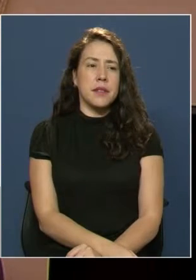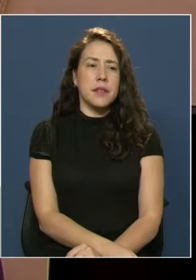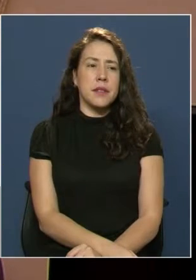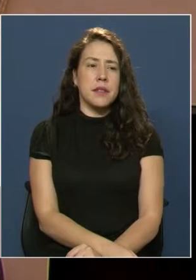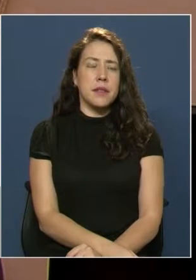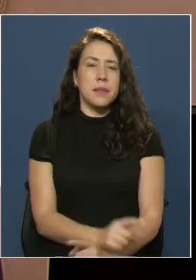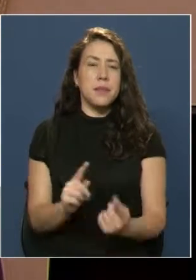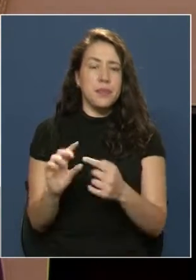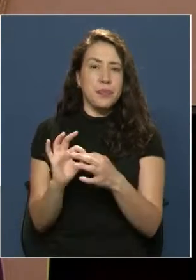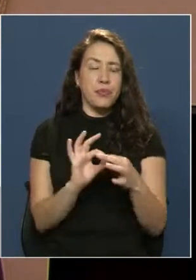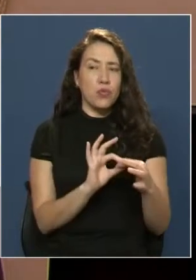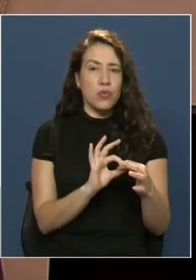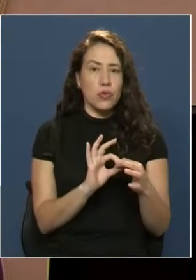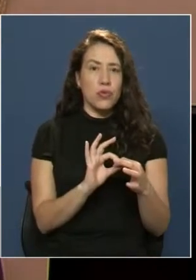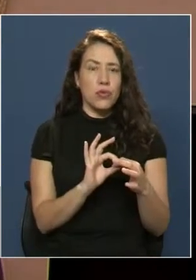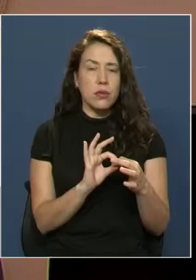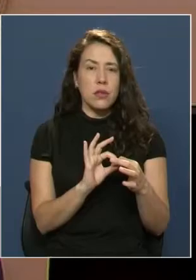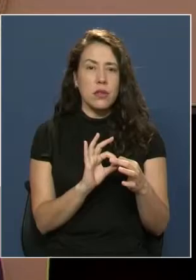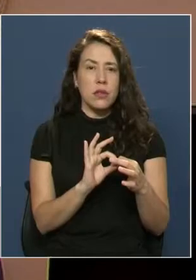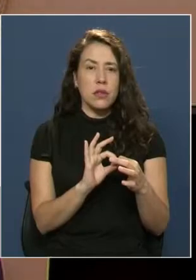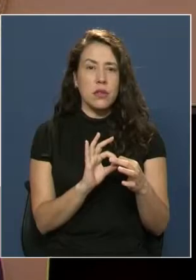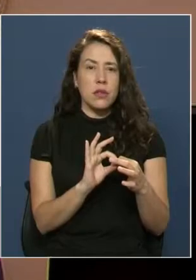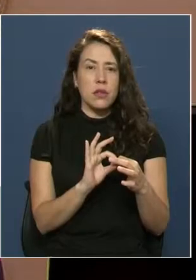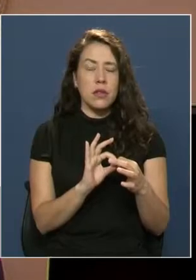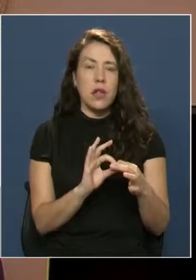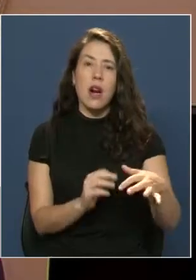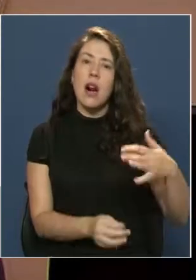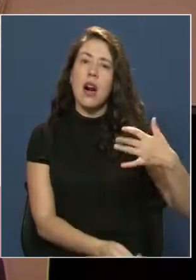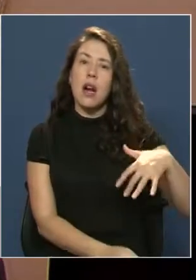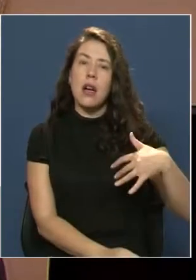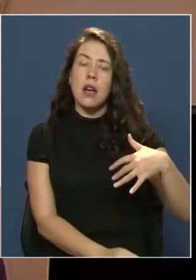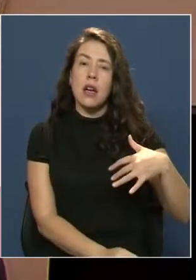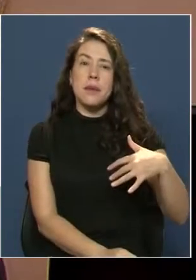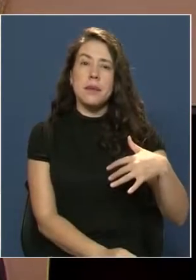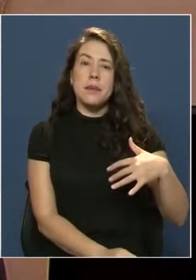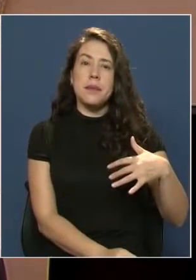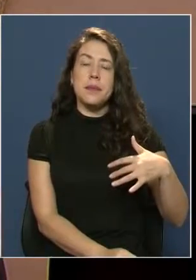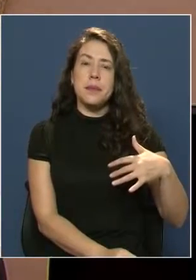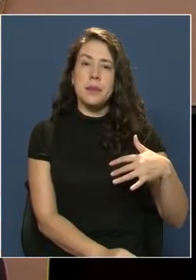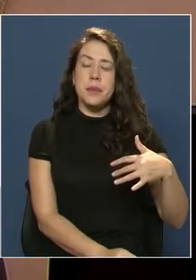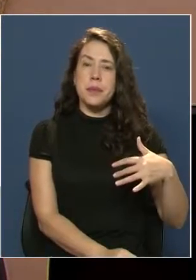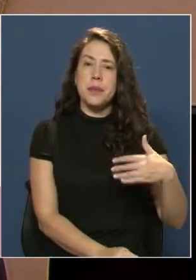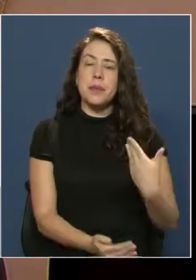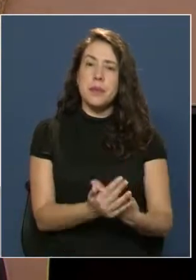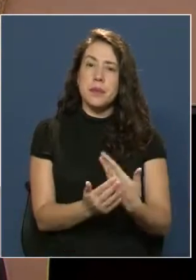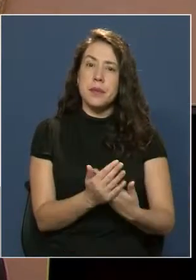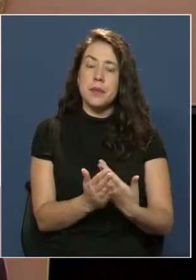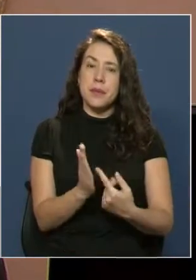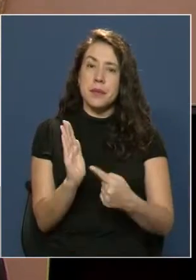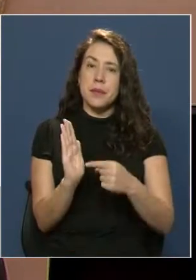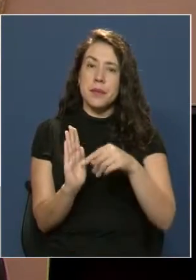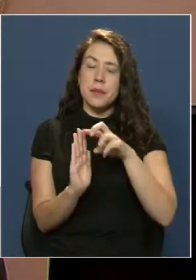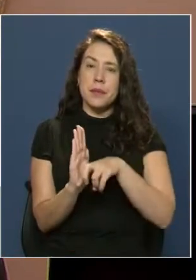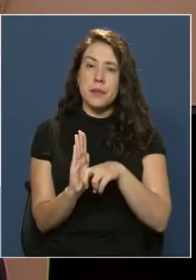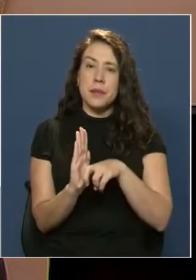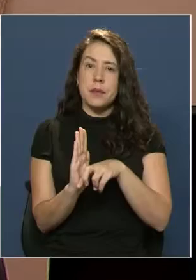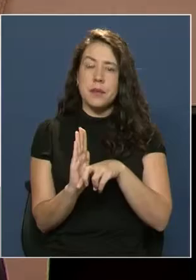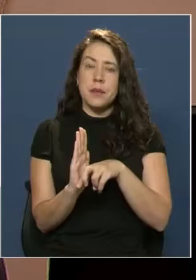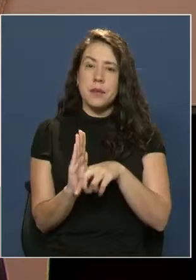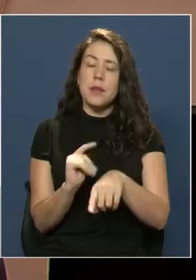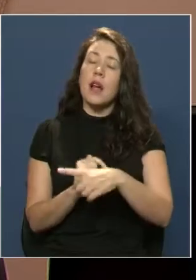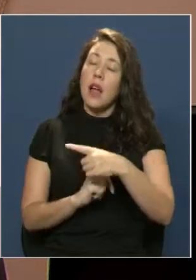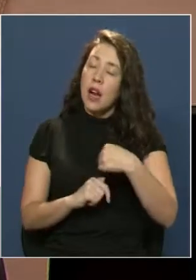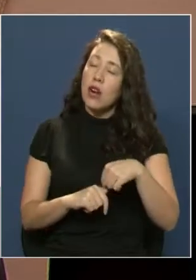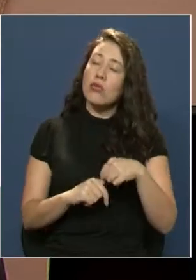Y por lo tanto es importante que, aprovechando este proyecto, nos tomemos